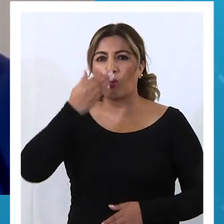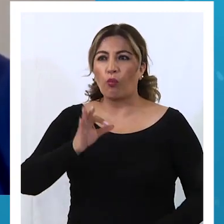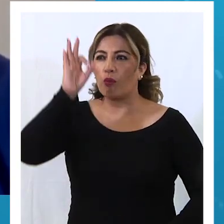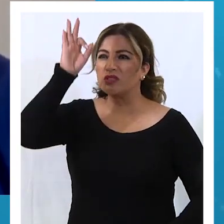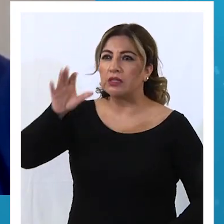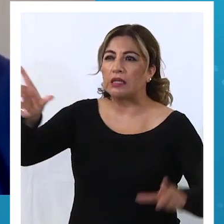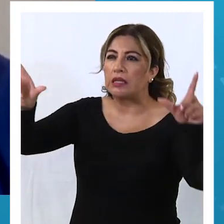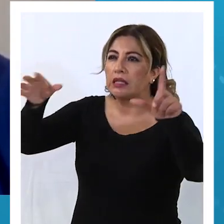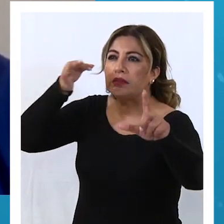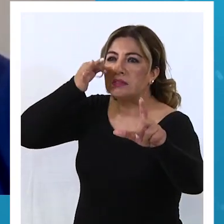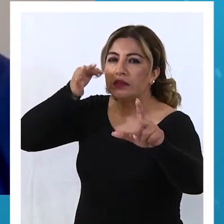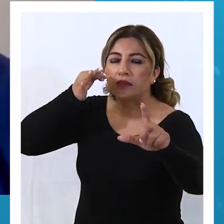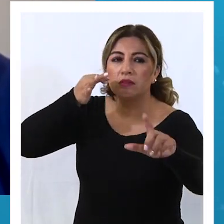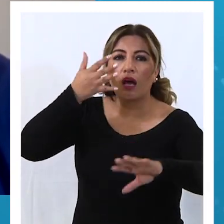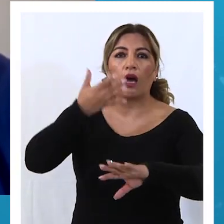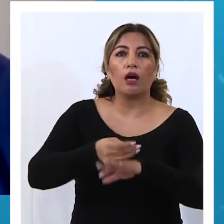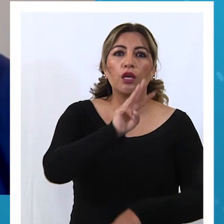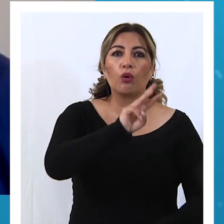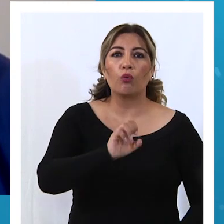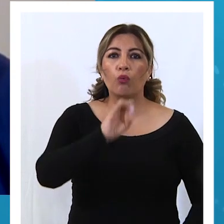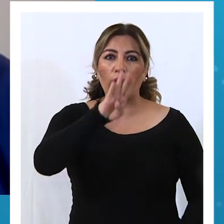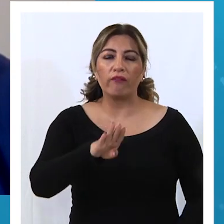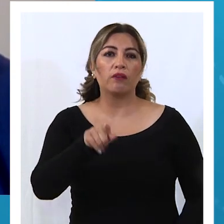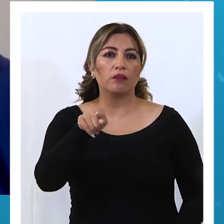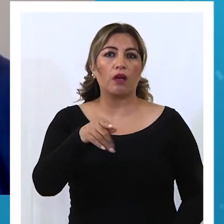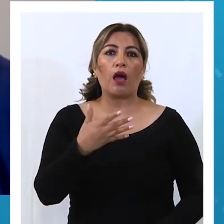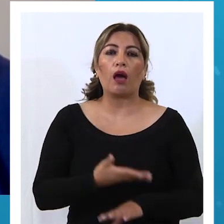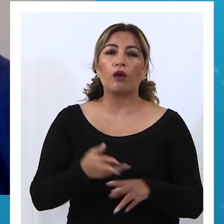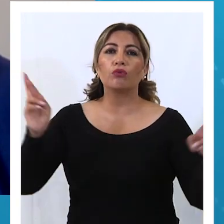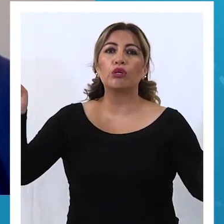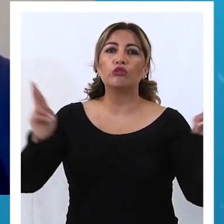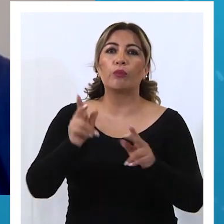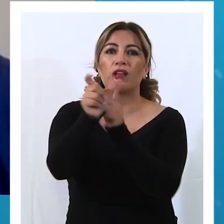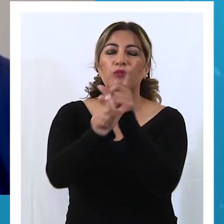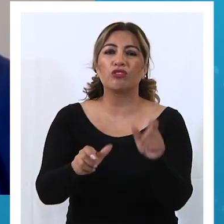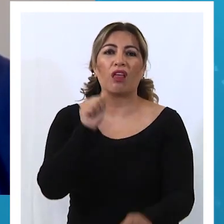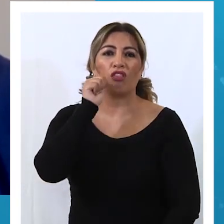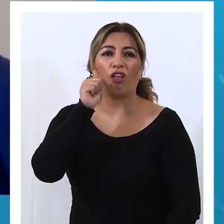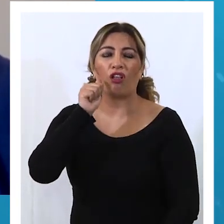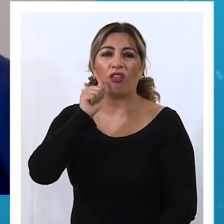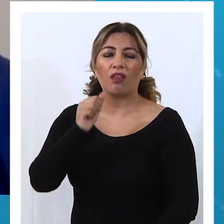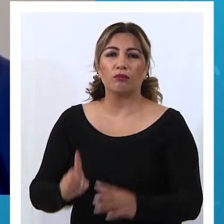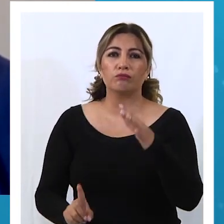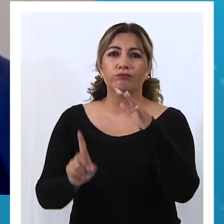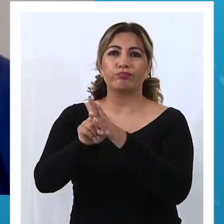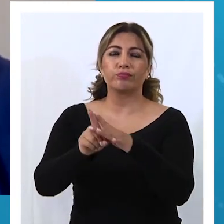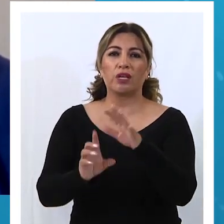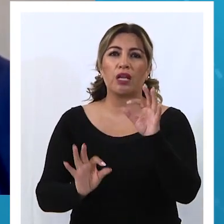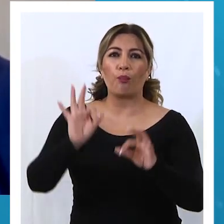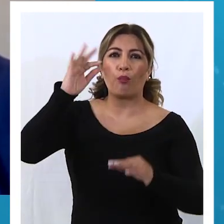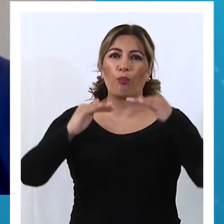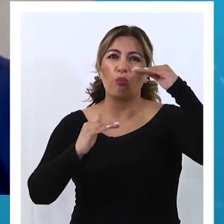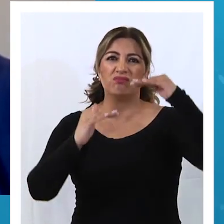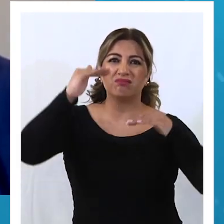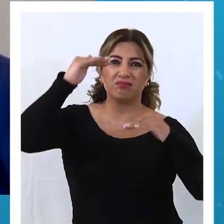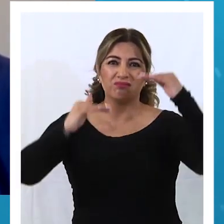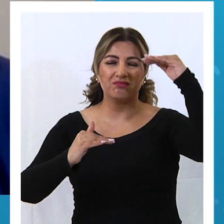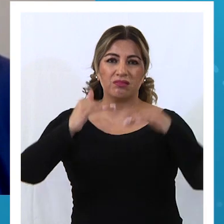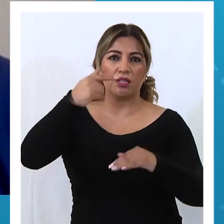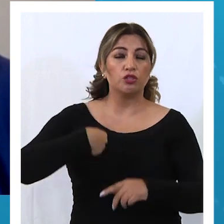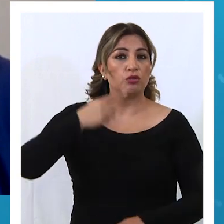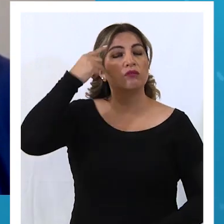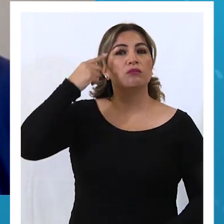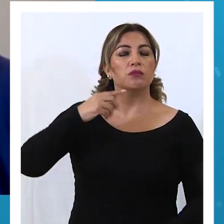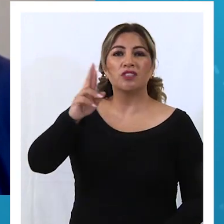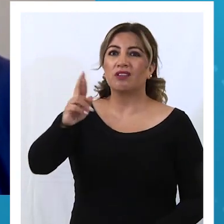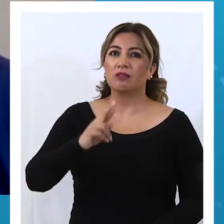las cifras todos los días. Hay una página web en donde uno tiene un resumen de los casos diarios y cómo se mueve esta curva. Y yo